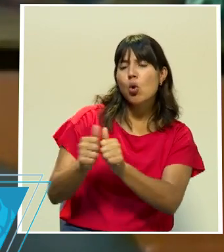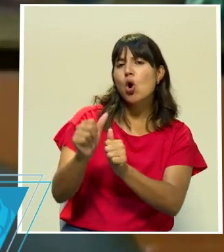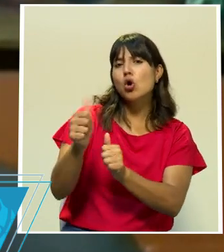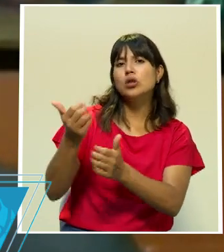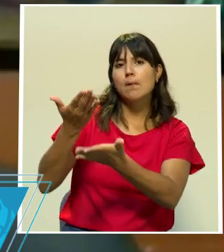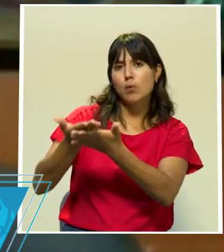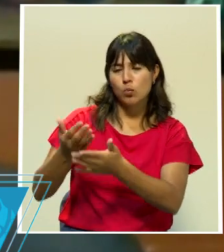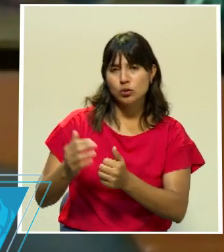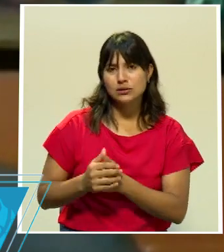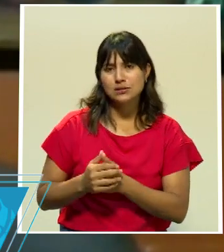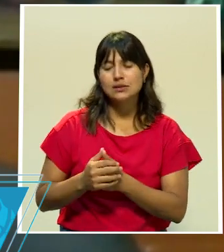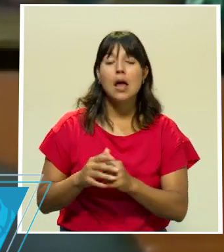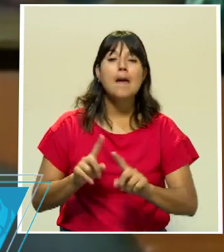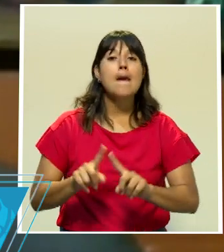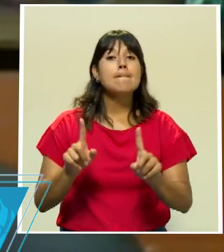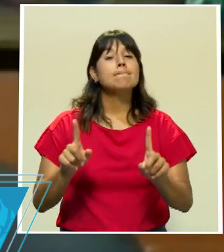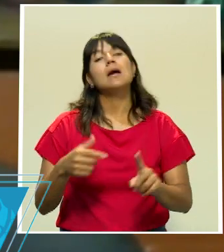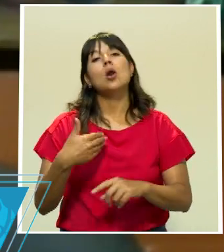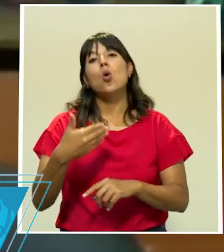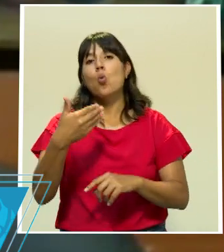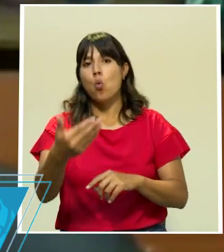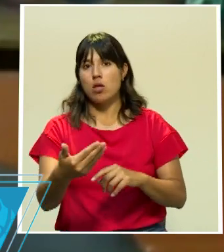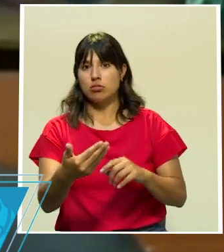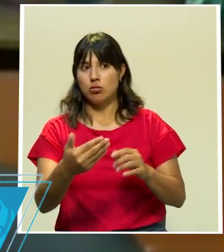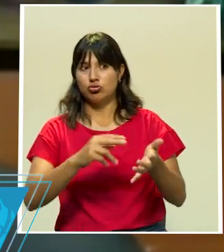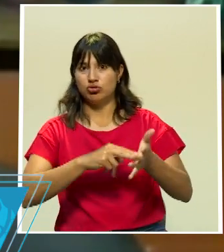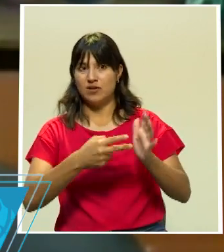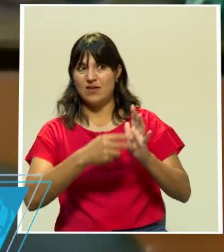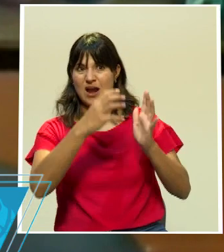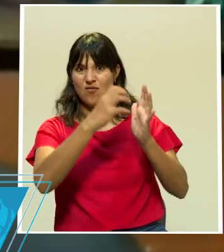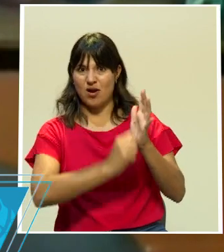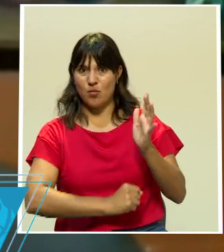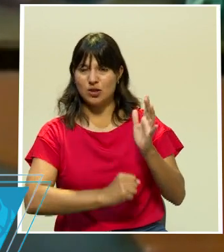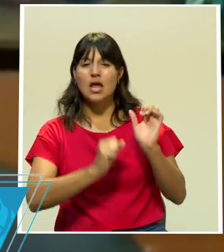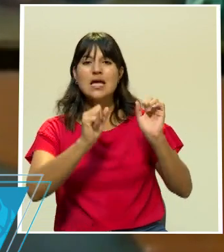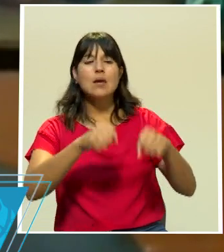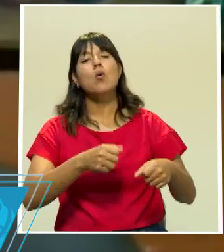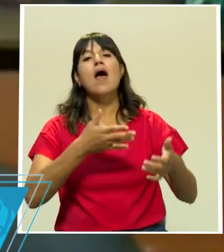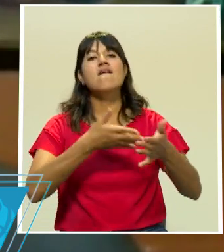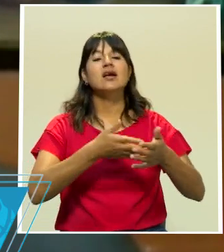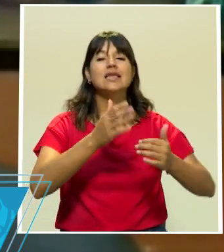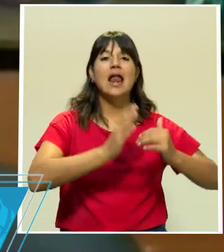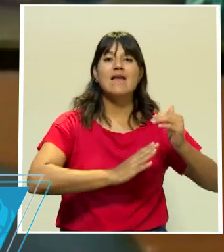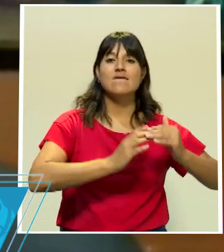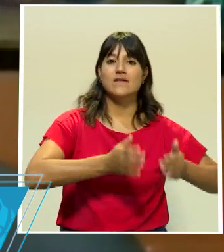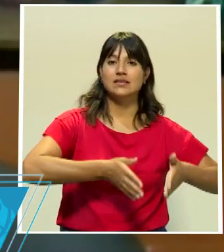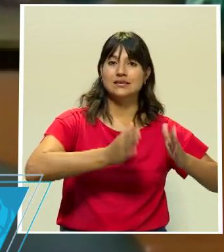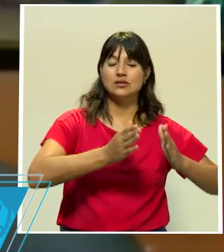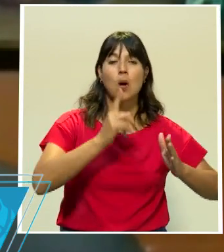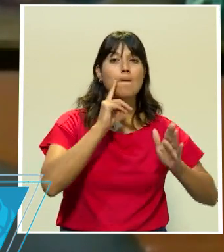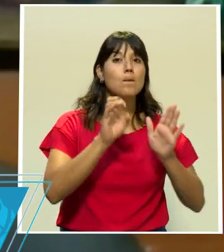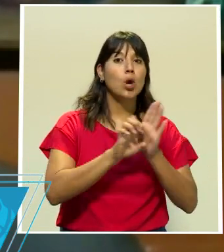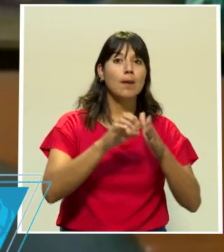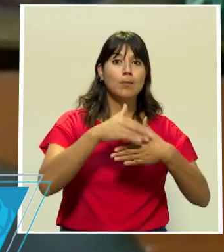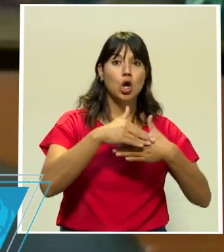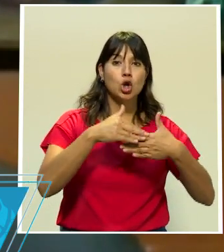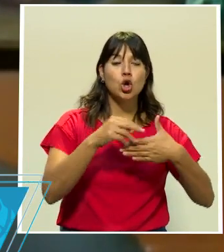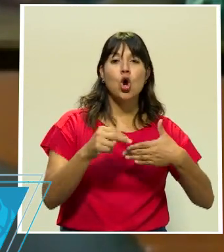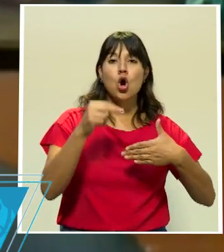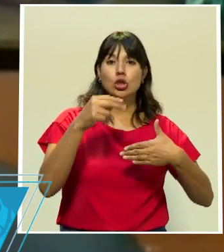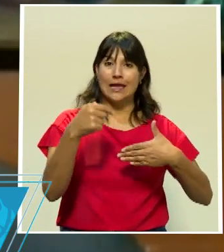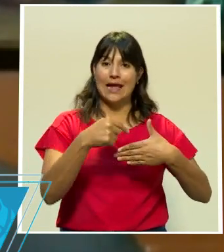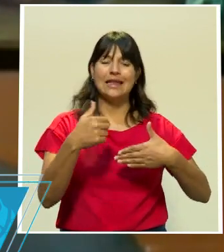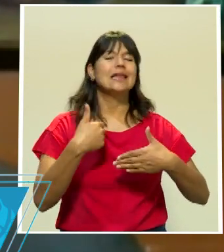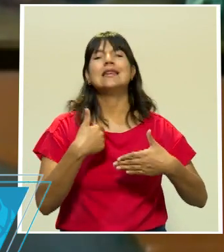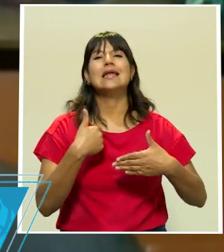presidencia apoyamos, pero cuando son recortes que atentan contra la infraestructura, por ejemplo, en el norte, que se